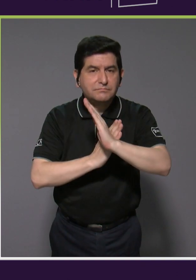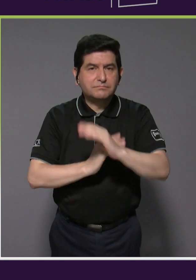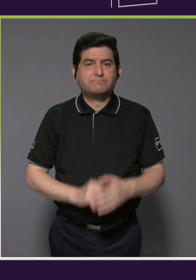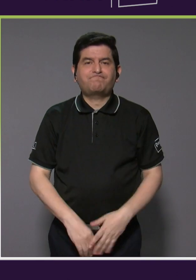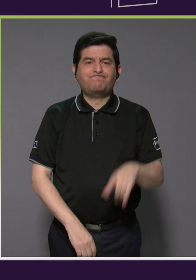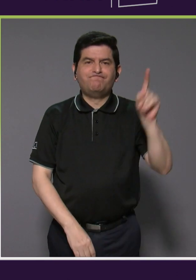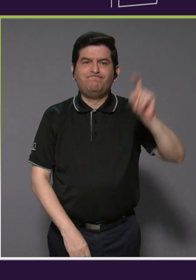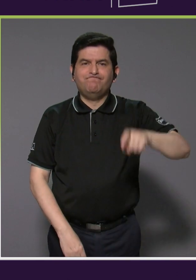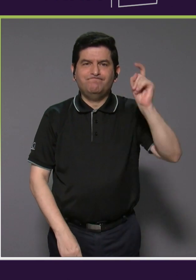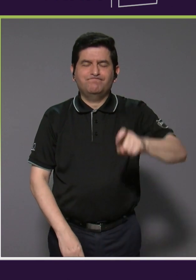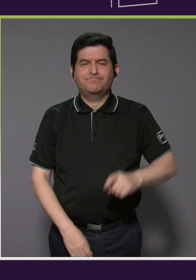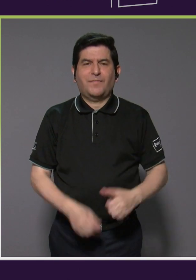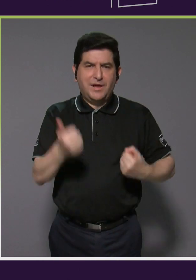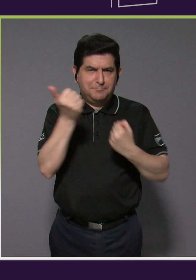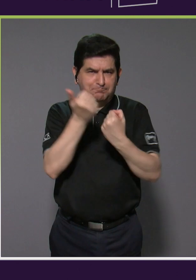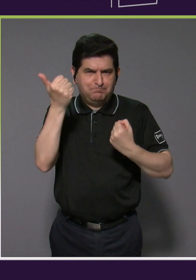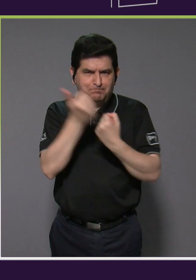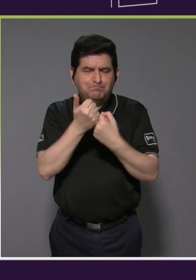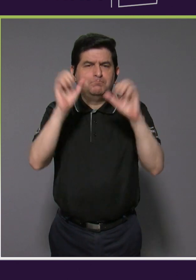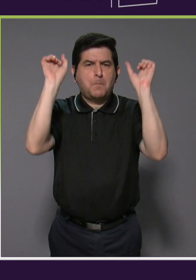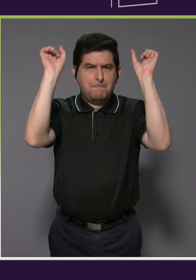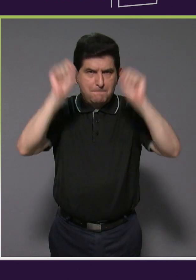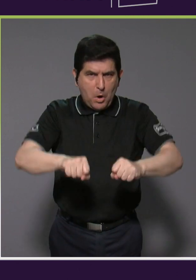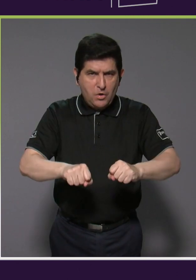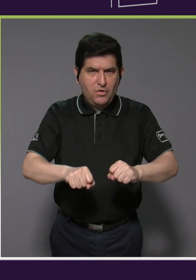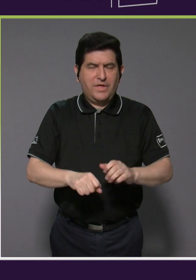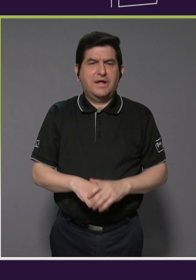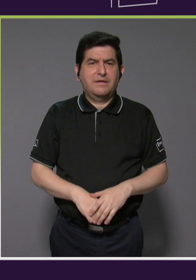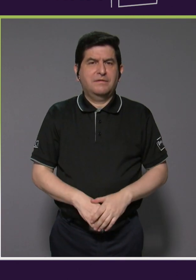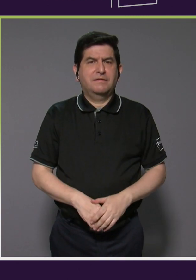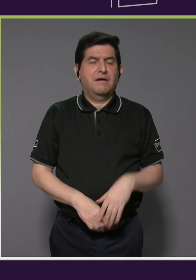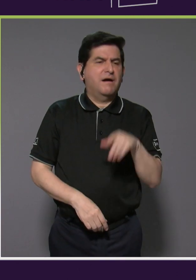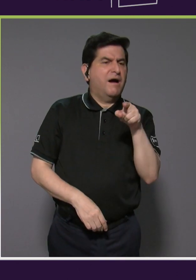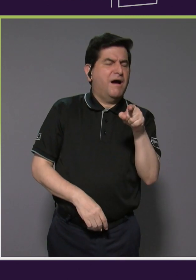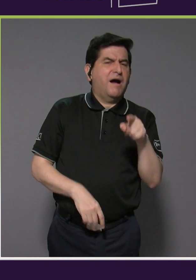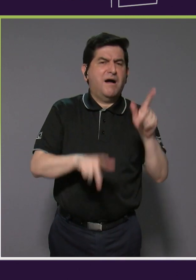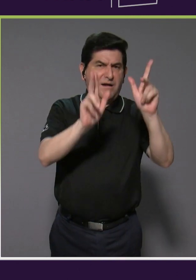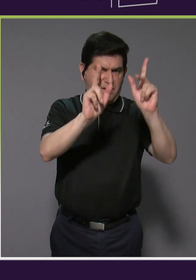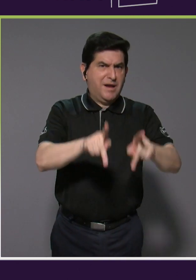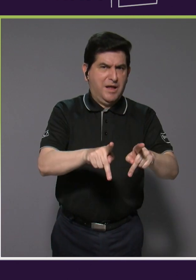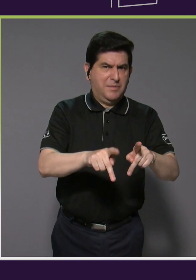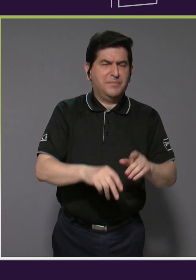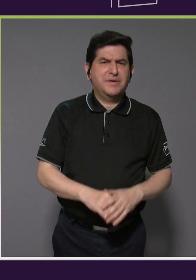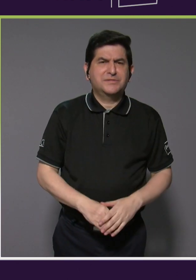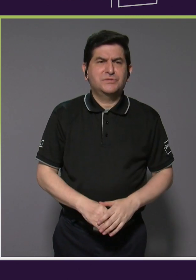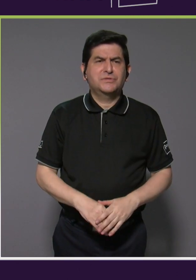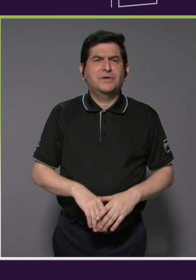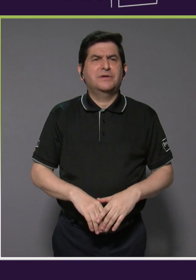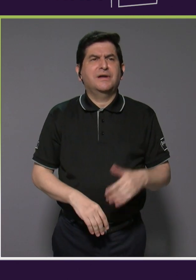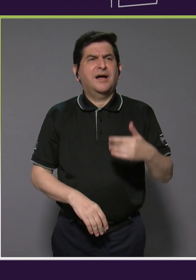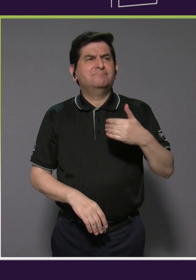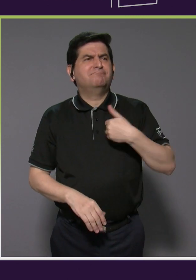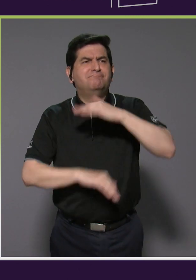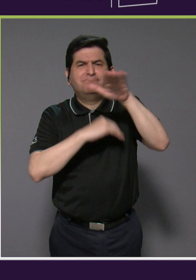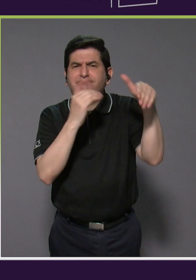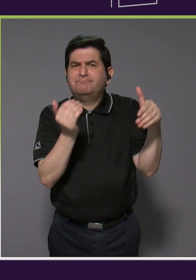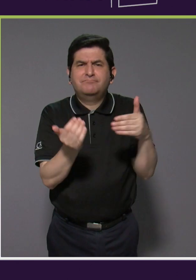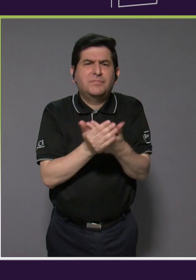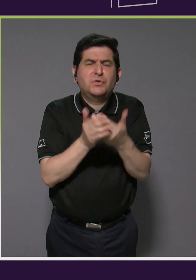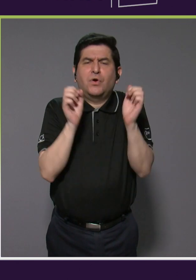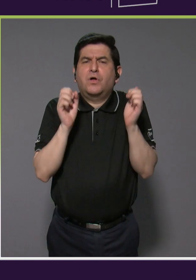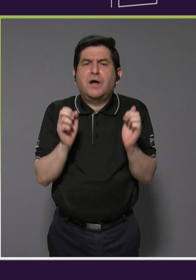que requieren ciertos apoyos para poder que esta persona tenga todas